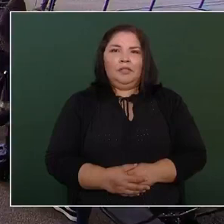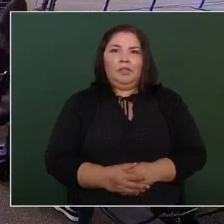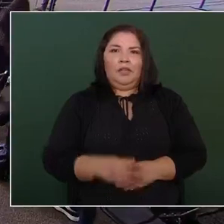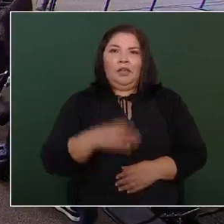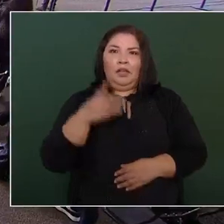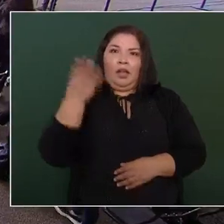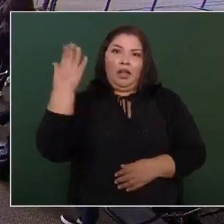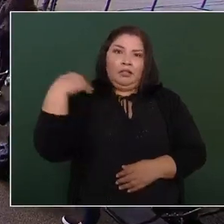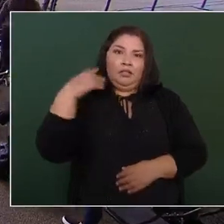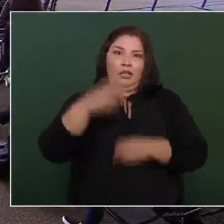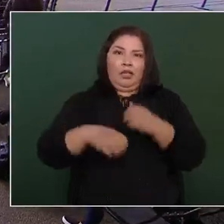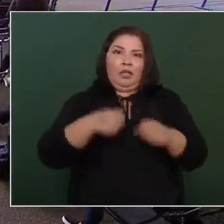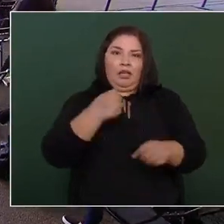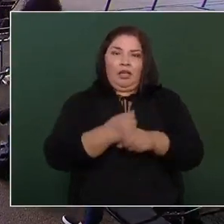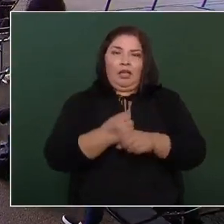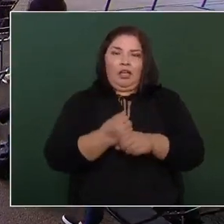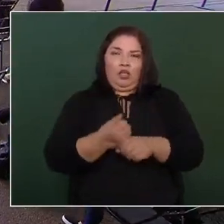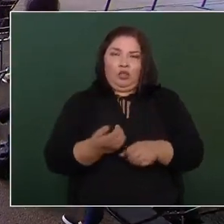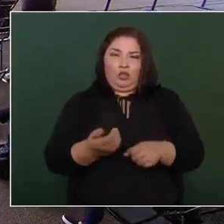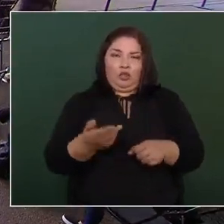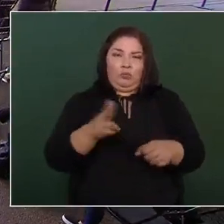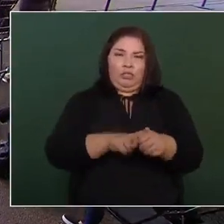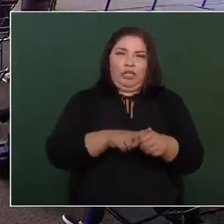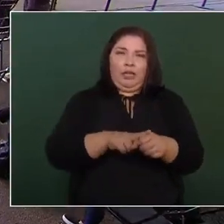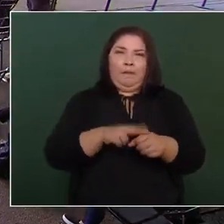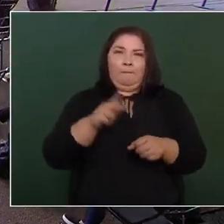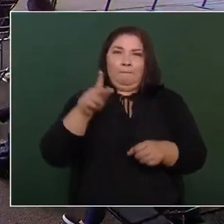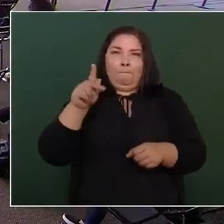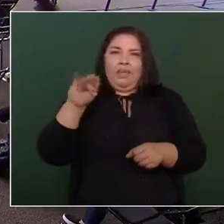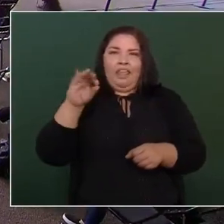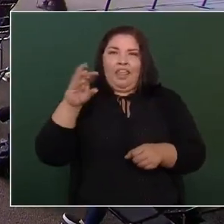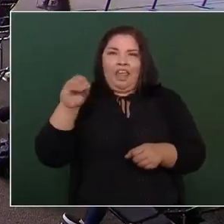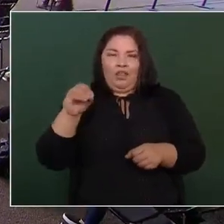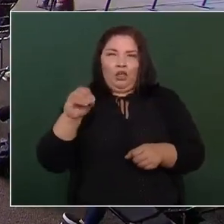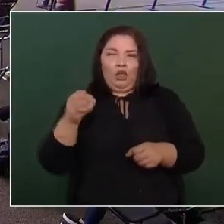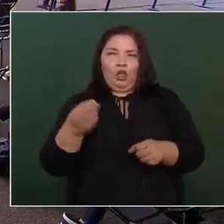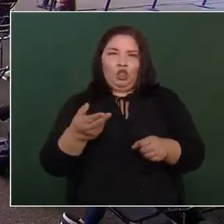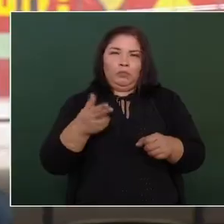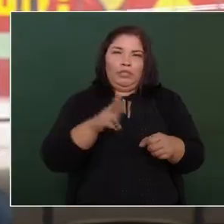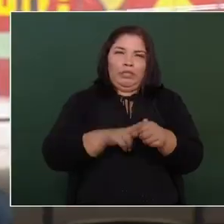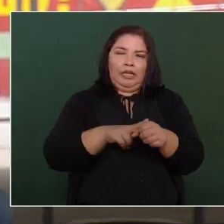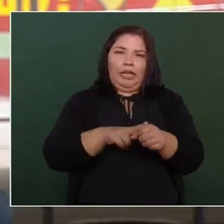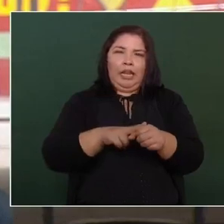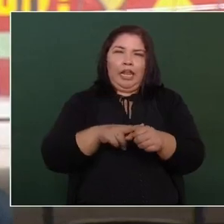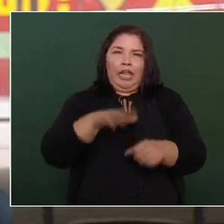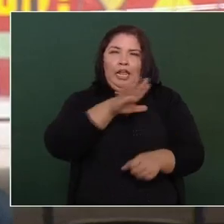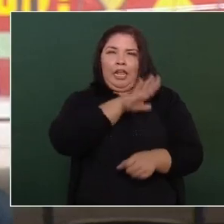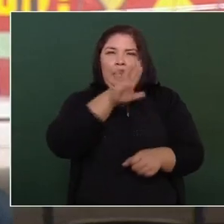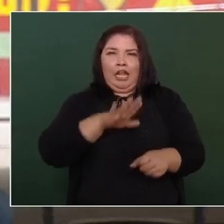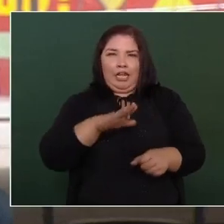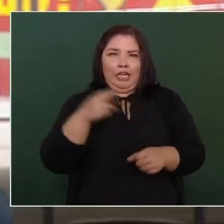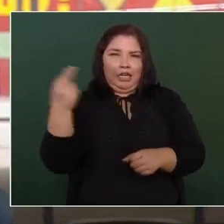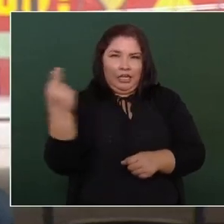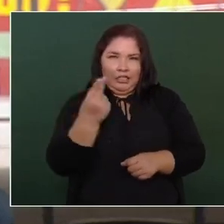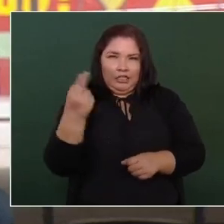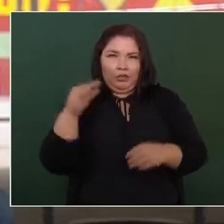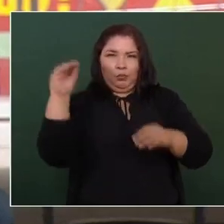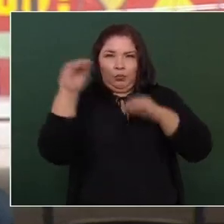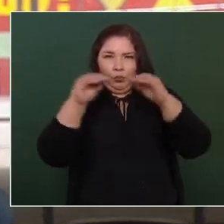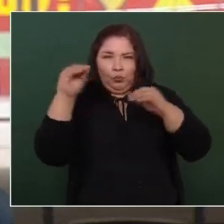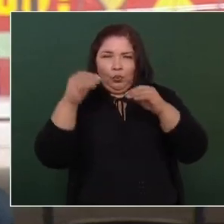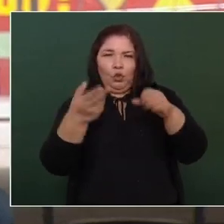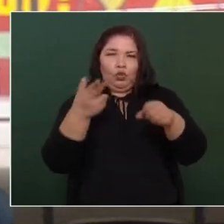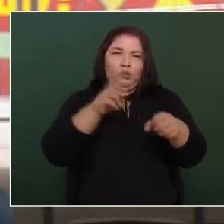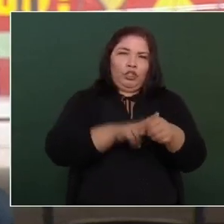Por medio del INSABI. Se requiere todavía de equipamiento,